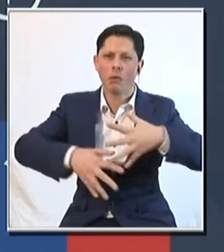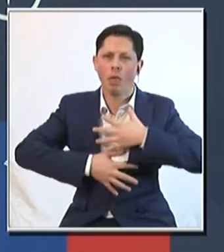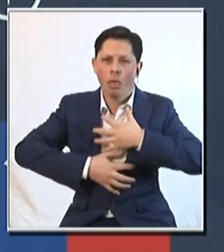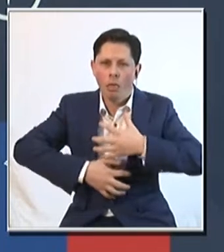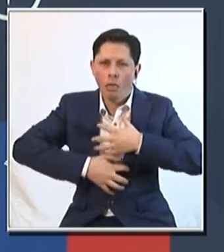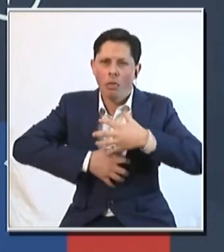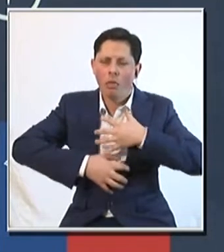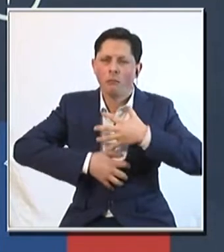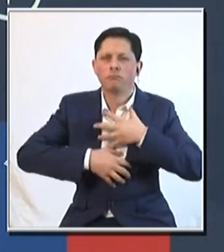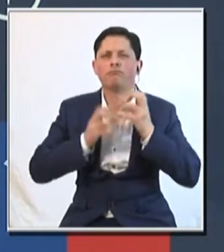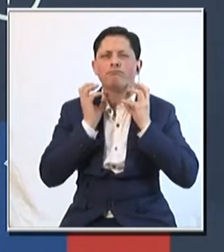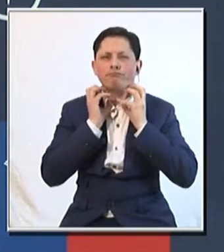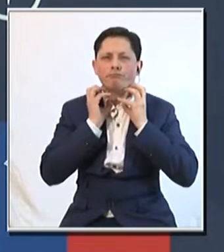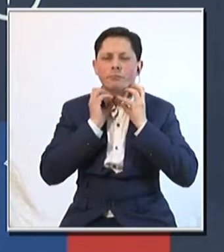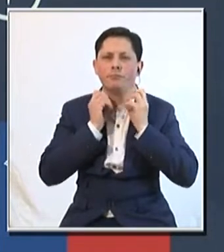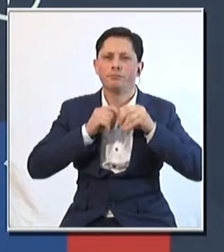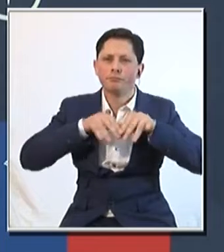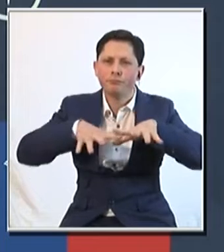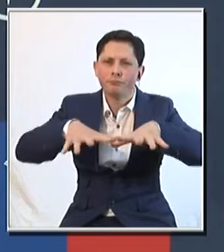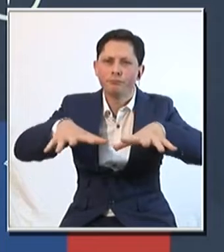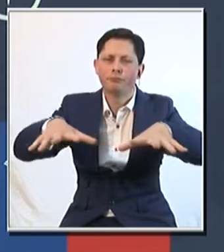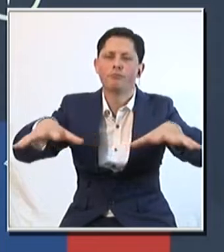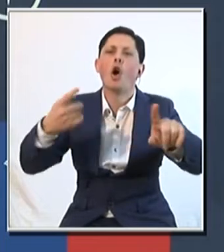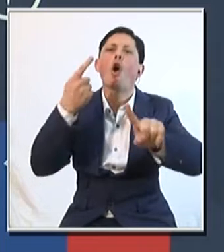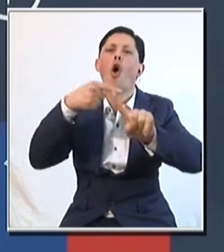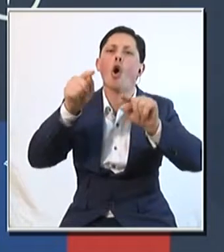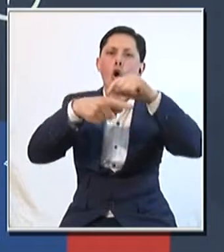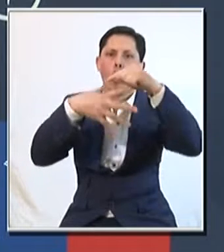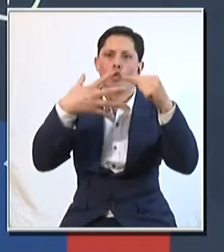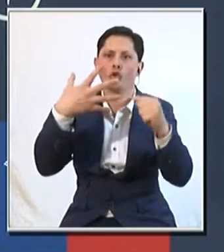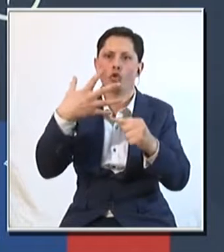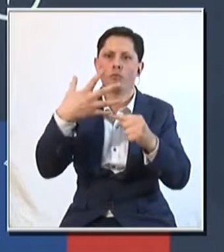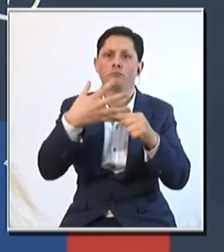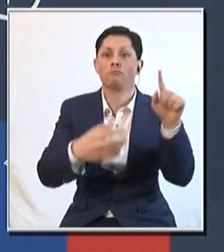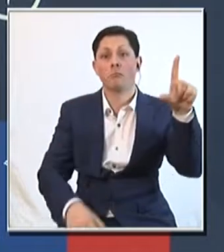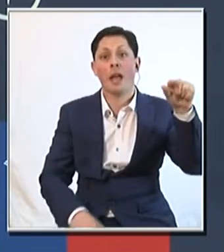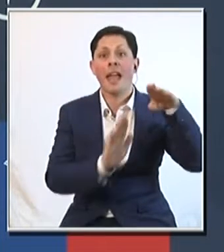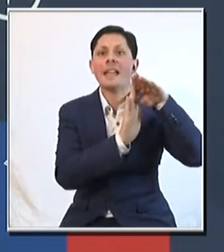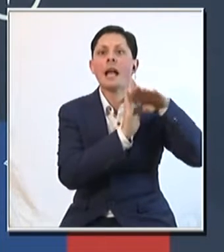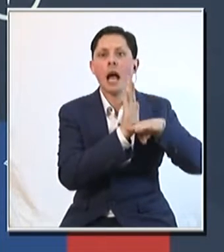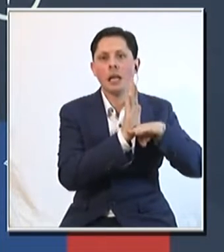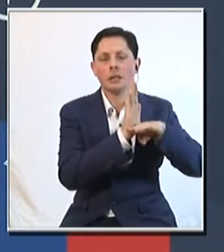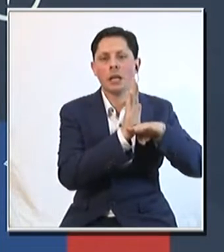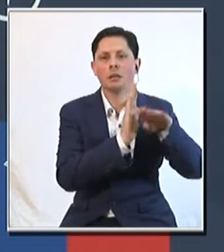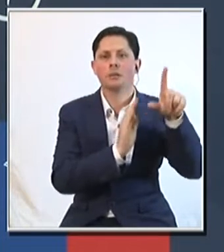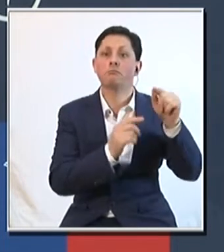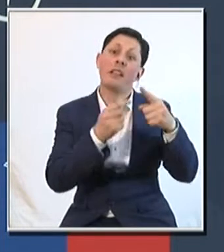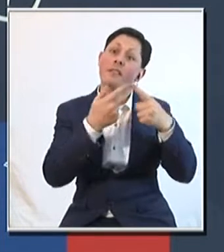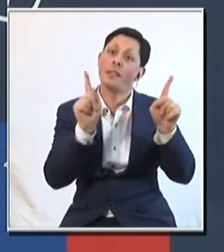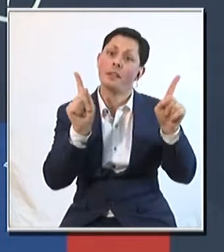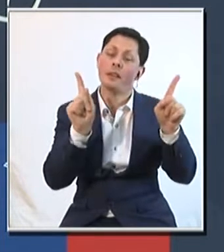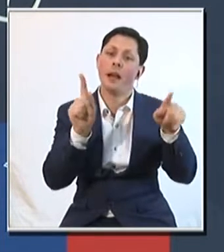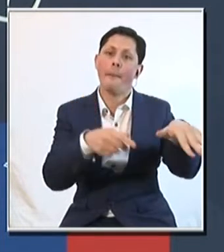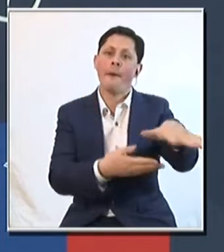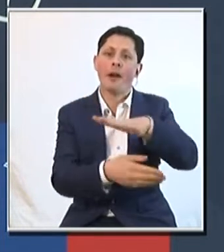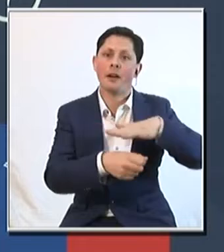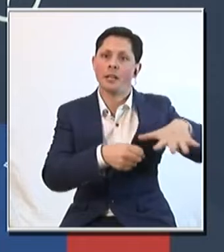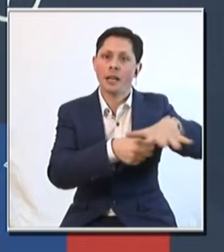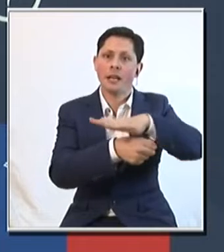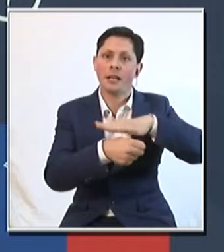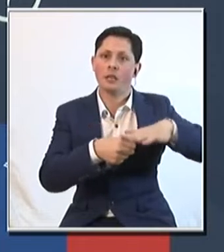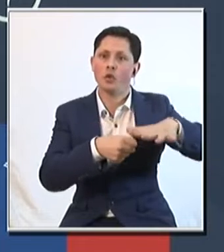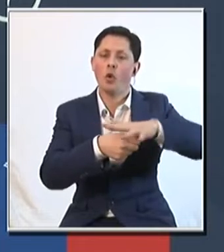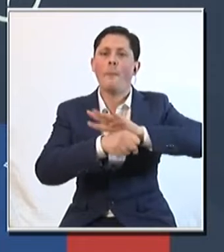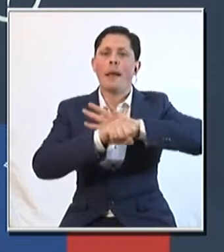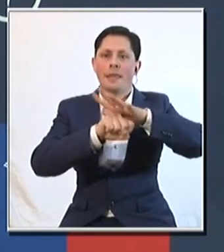influenza, virus respiratorio sincicial, entre otros, era más bien escasa, debido a distintos factores provocados en el contexto de